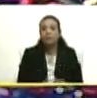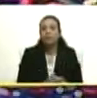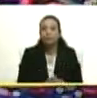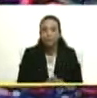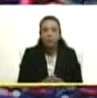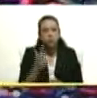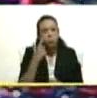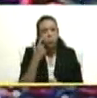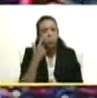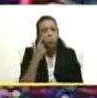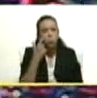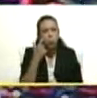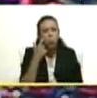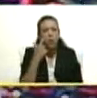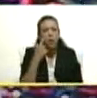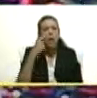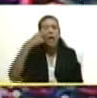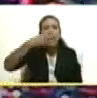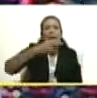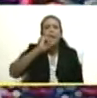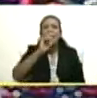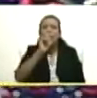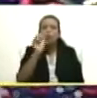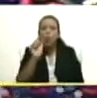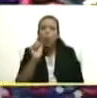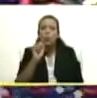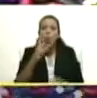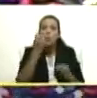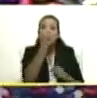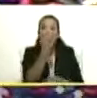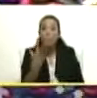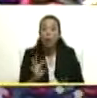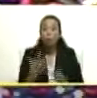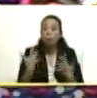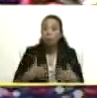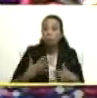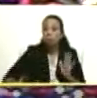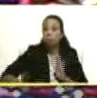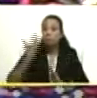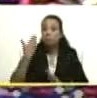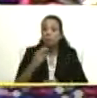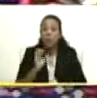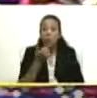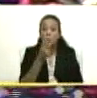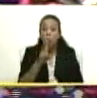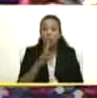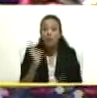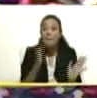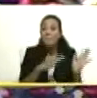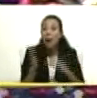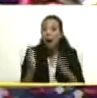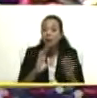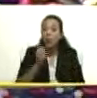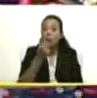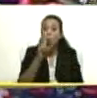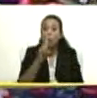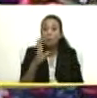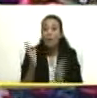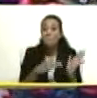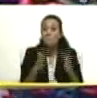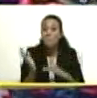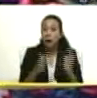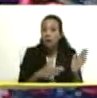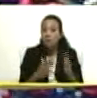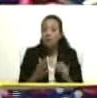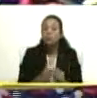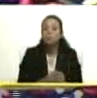estaba viendo aquí los hitos y nosotros el 12 de marzo, 12